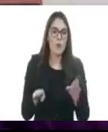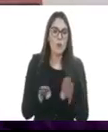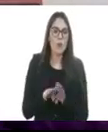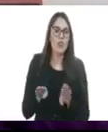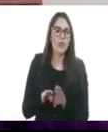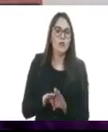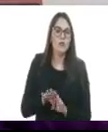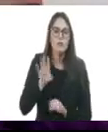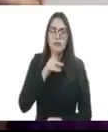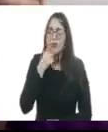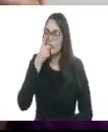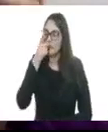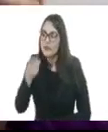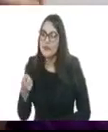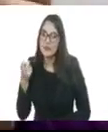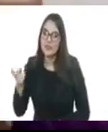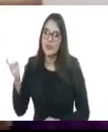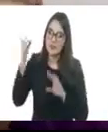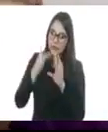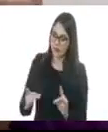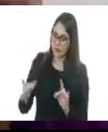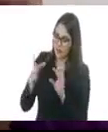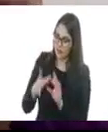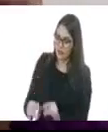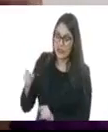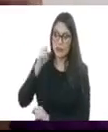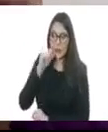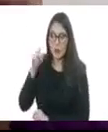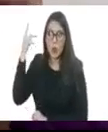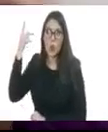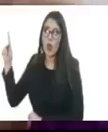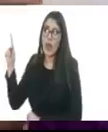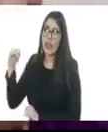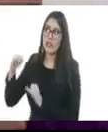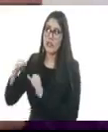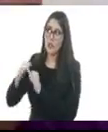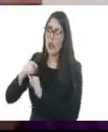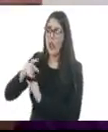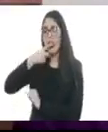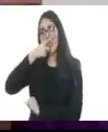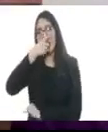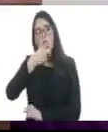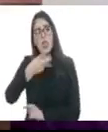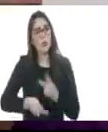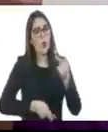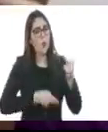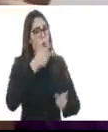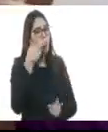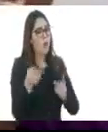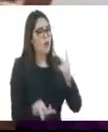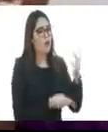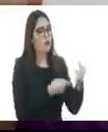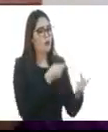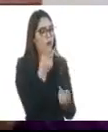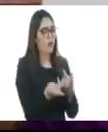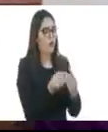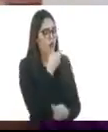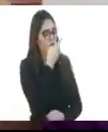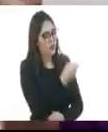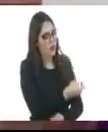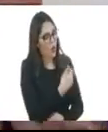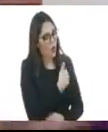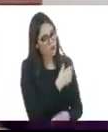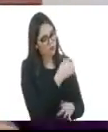este discurso que viene desde las instituciones, que viene del Estado, este discurso